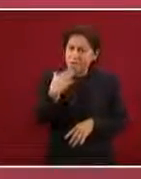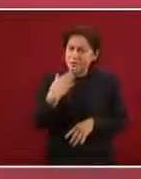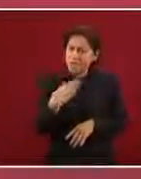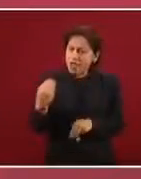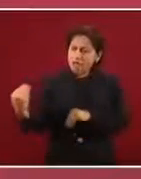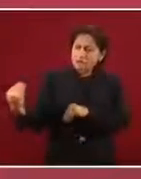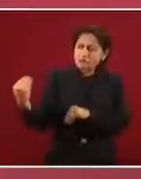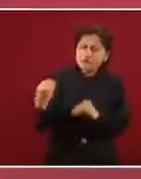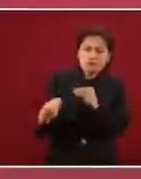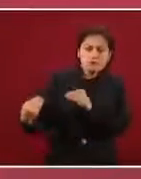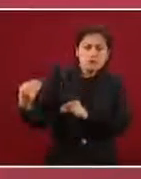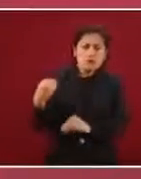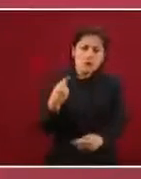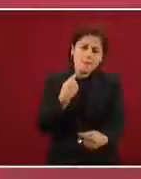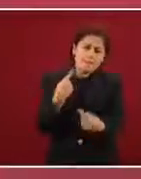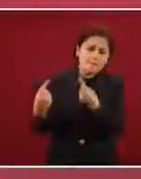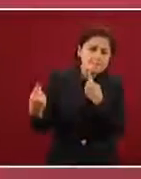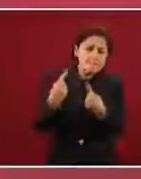debate